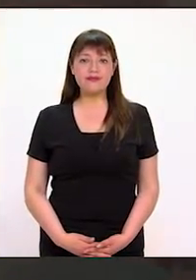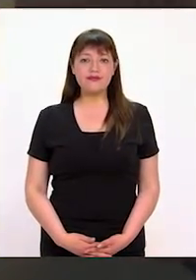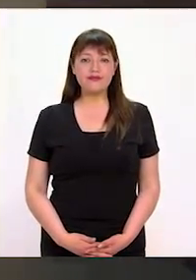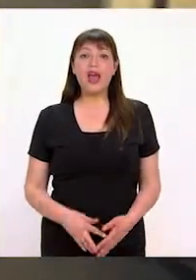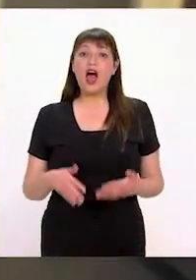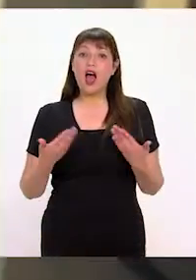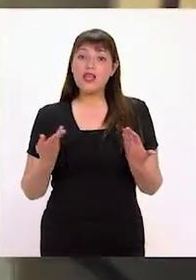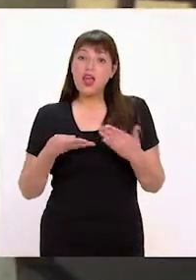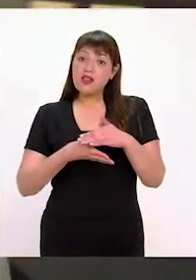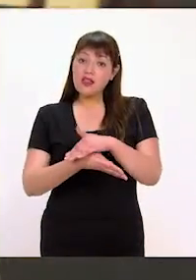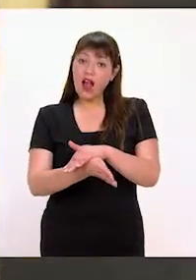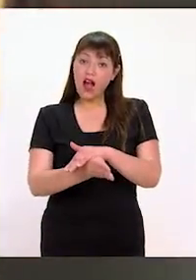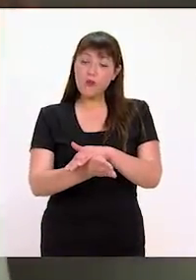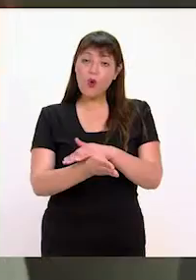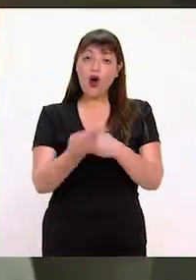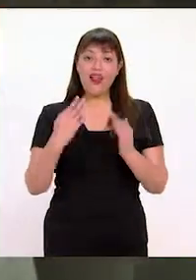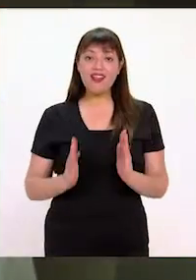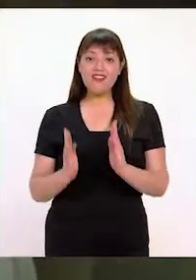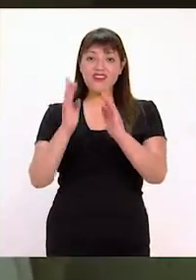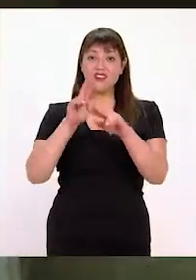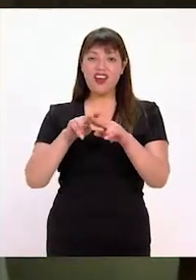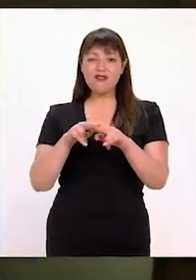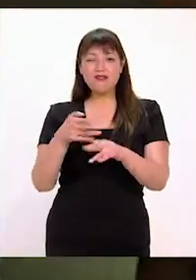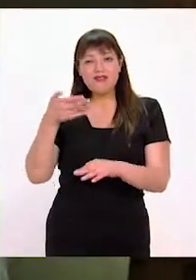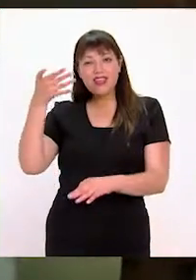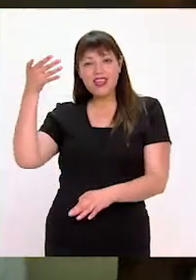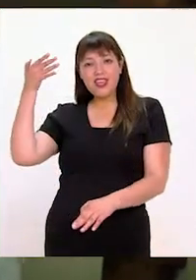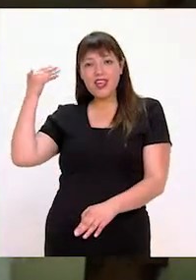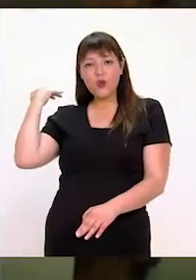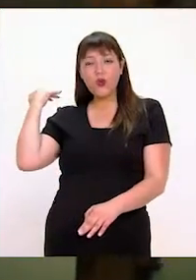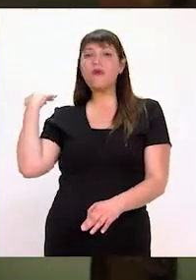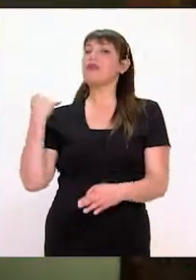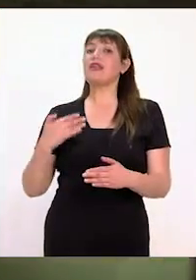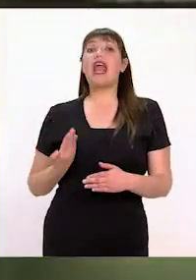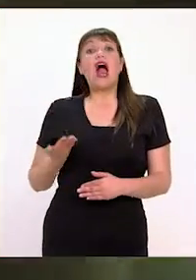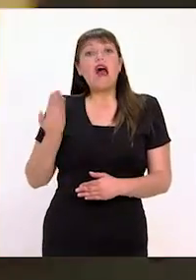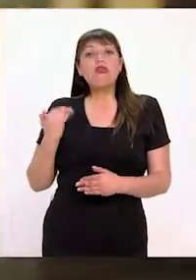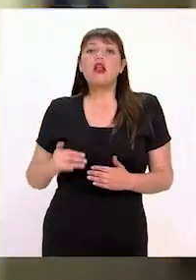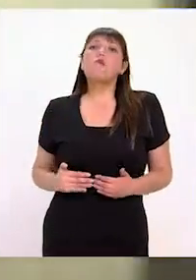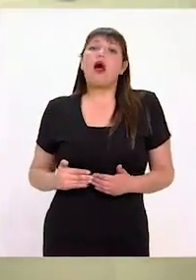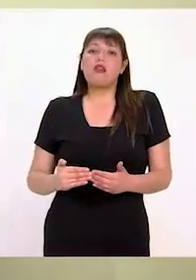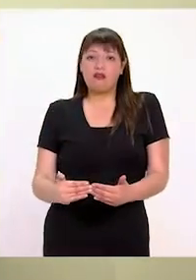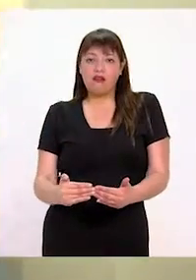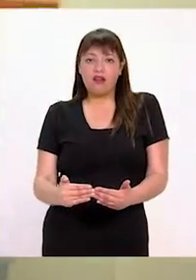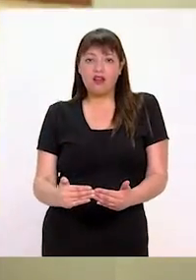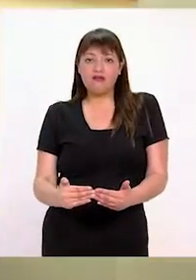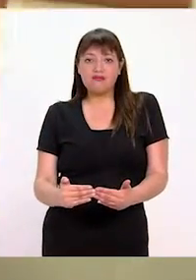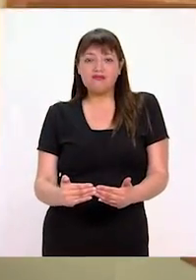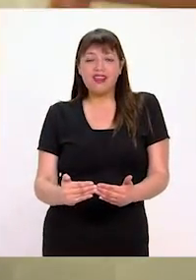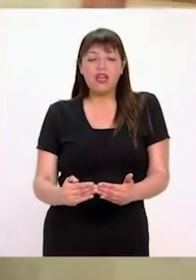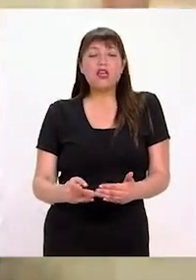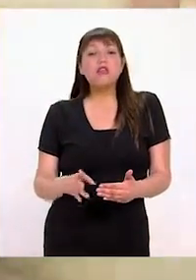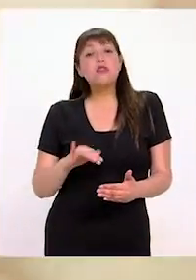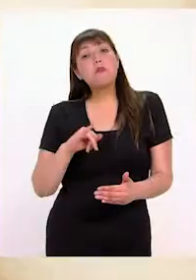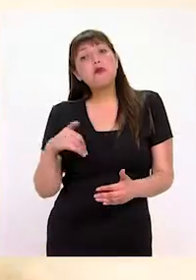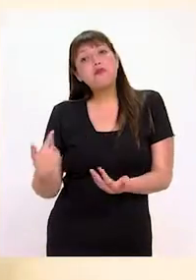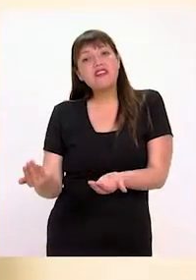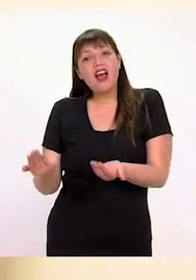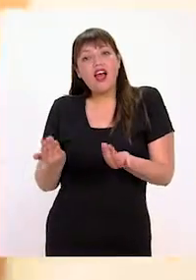Ya, aquí entramos al edificio viejo, que es primitivo, que era la maternidad antigua y que ahora, que después nos entregaron a